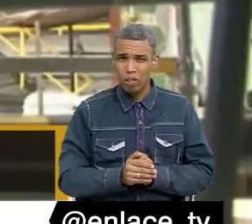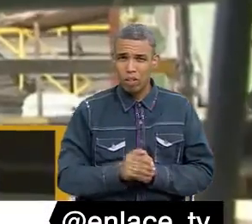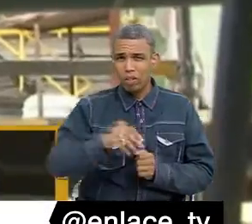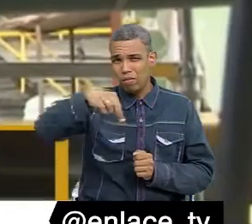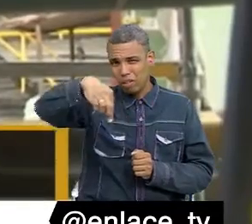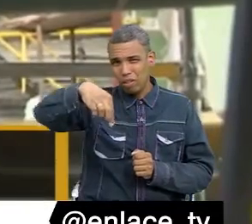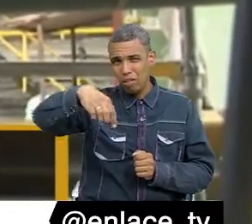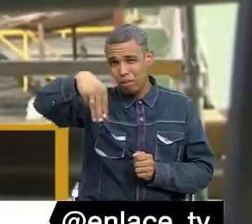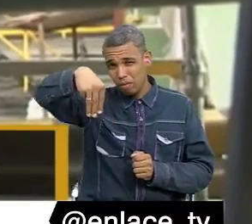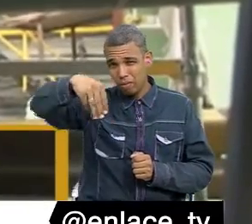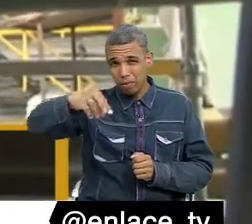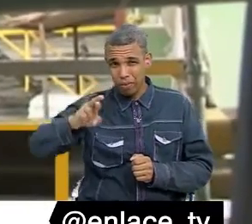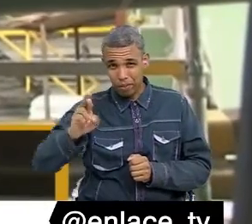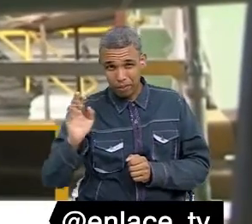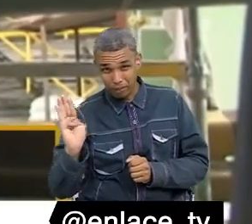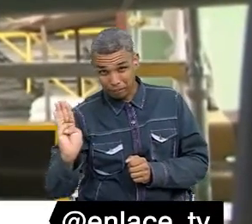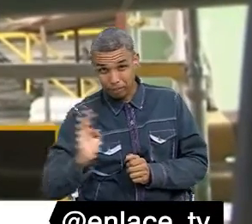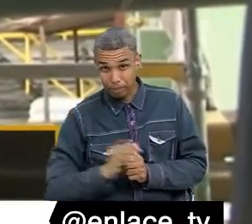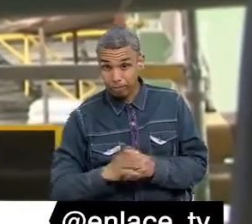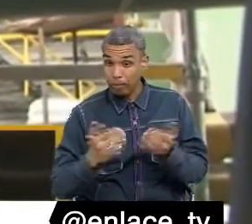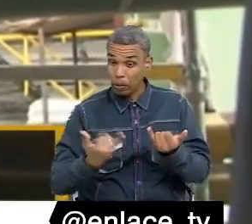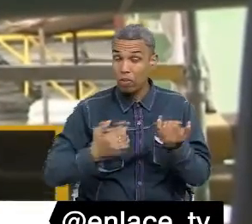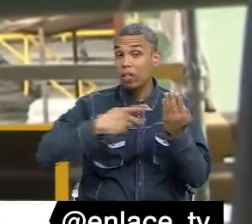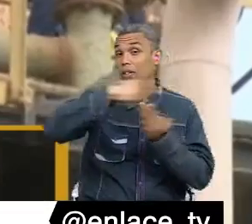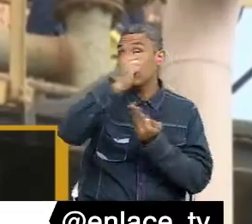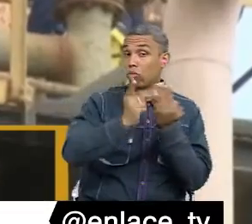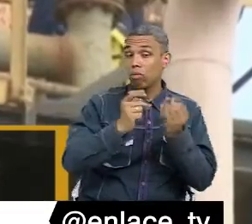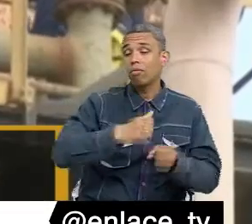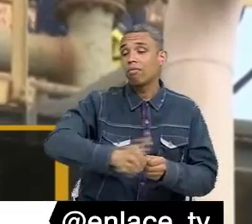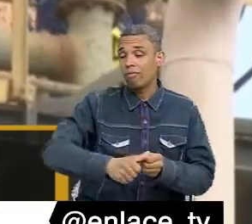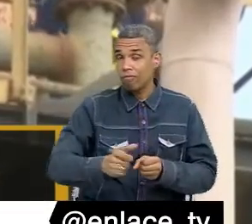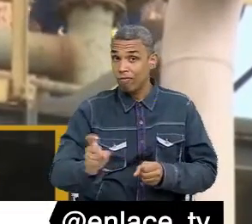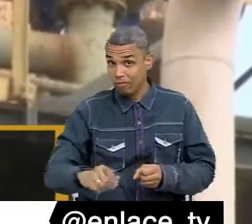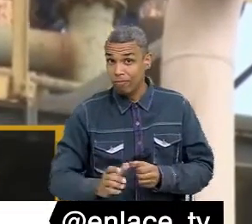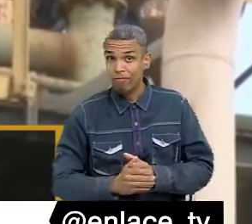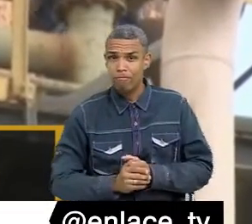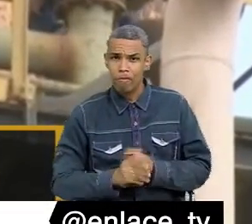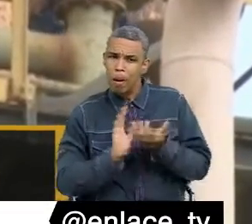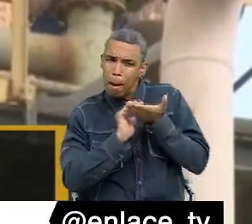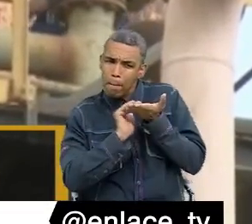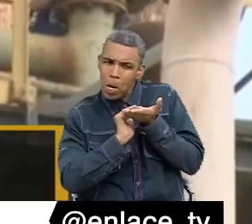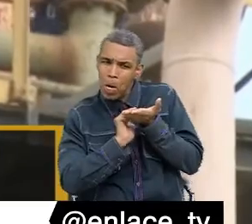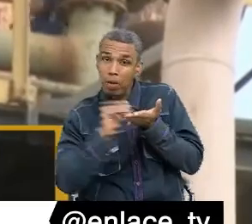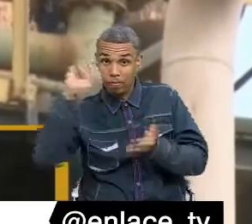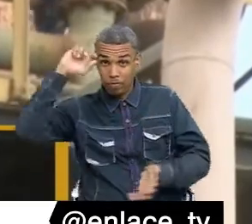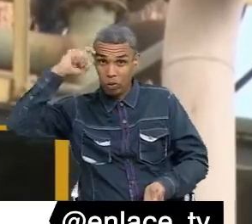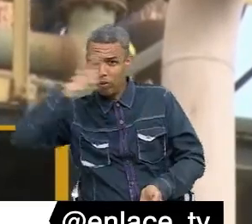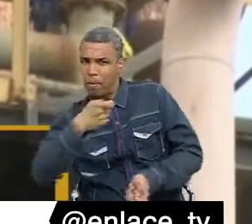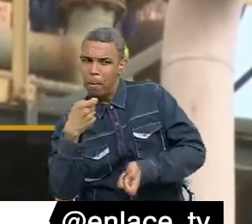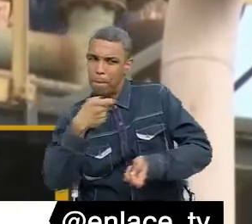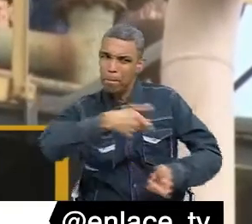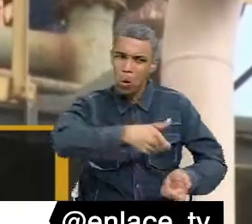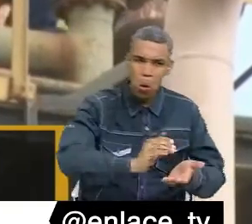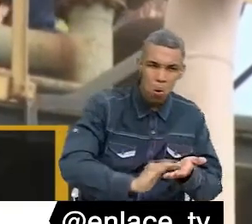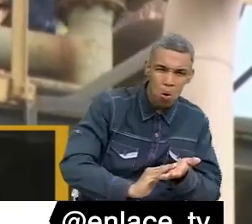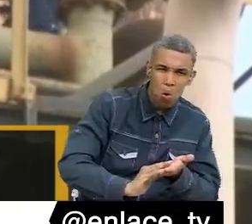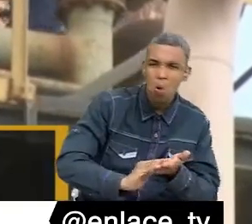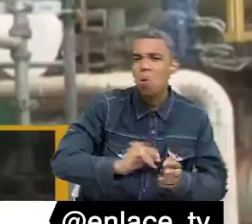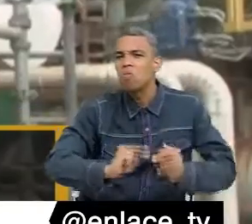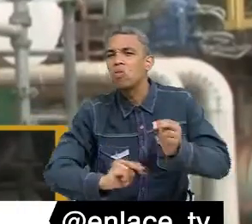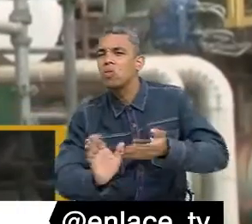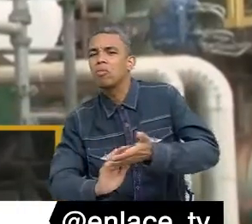Bermeja lo necesita Colombia y lo necesita la región, porque si PMRB, Barranca Bermeja va a ser una